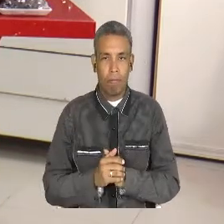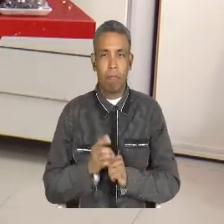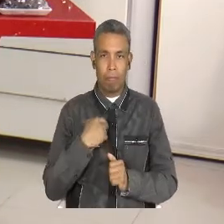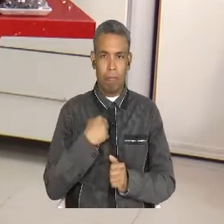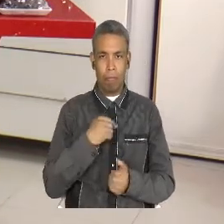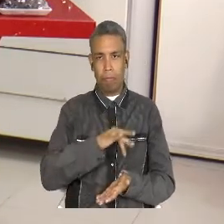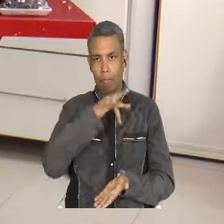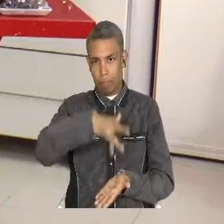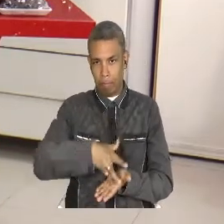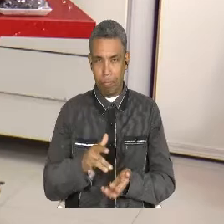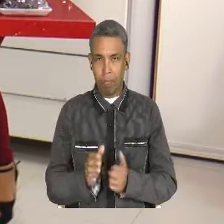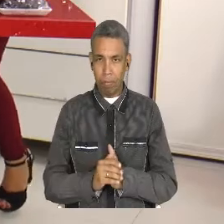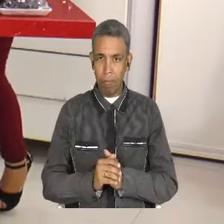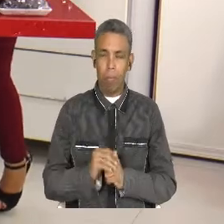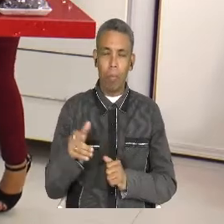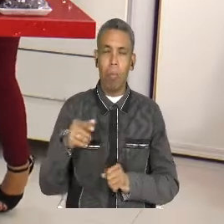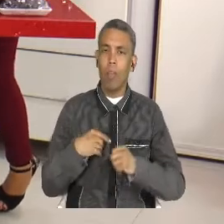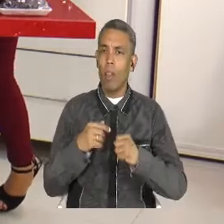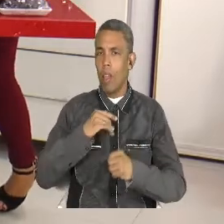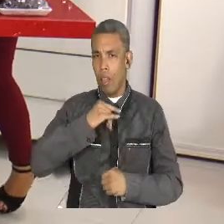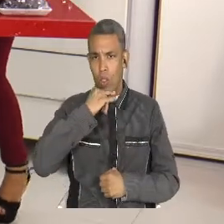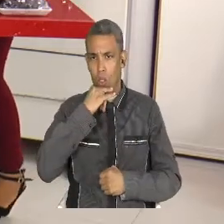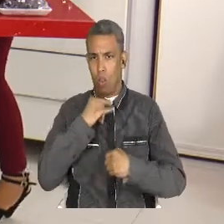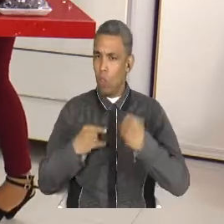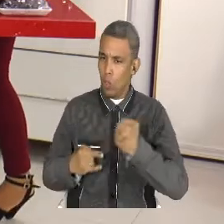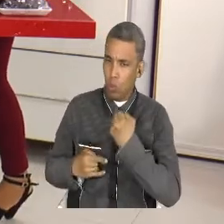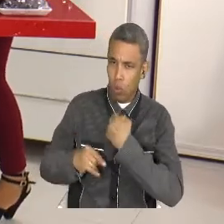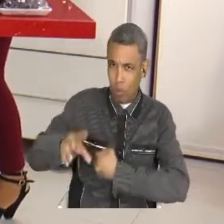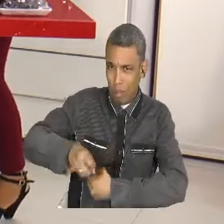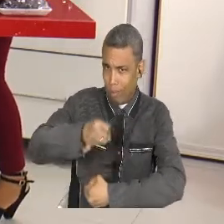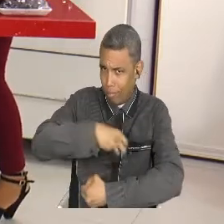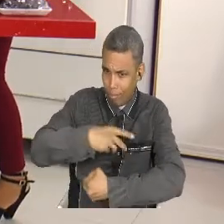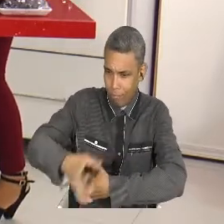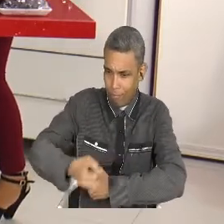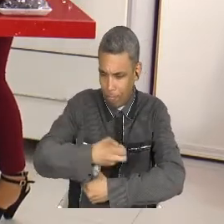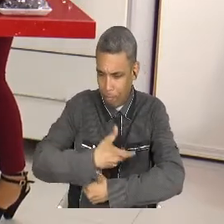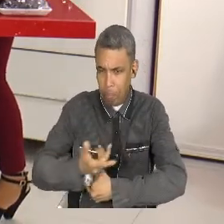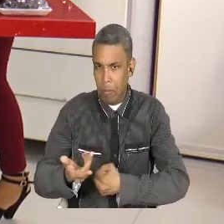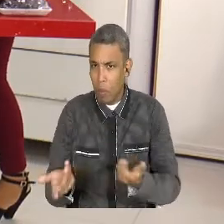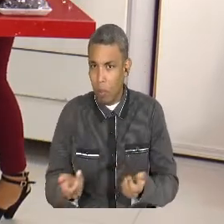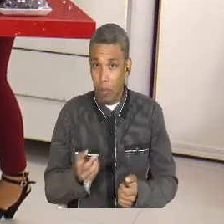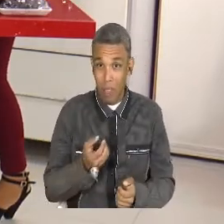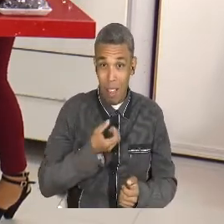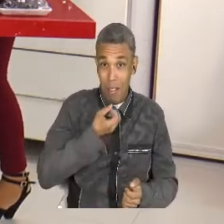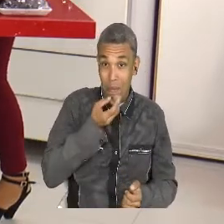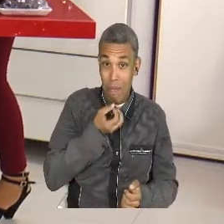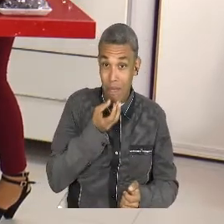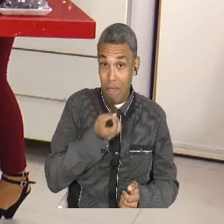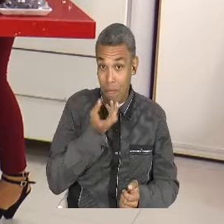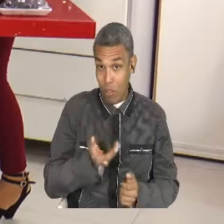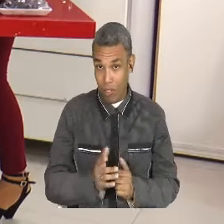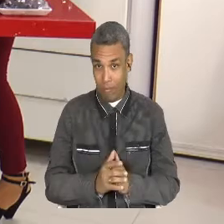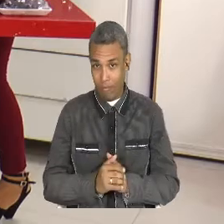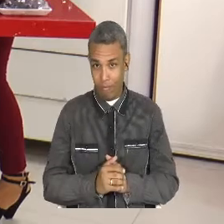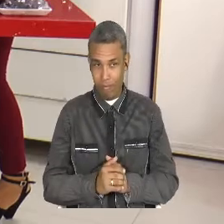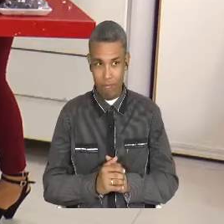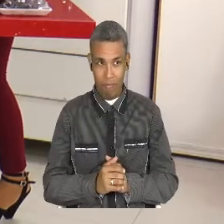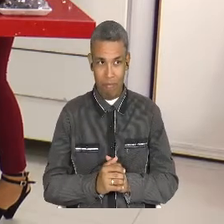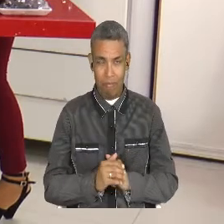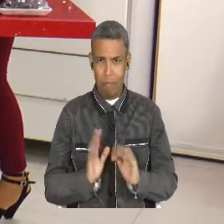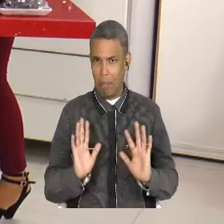nuestra fruta. Entonces, ¿a qué me voy a hacer yo? Pronto voy a elaborar una tabla de frutas bien bonita. Entonces no nos pongamos con